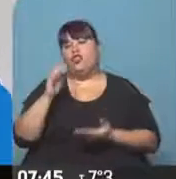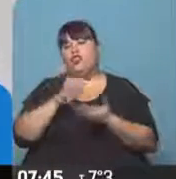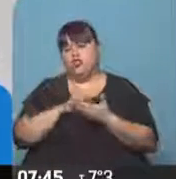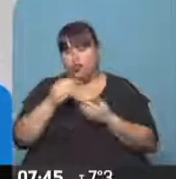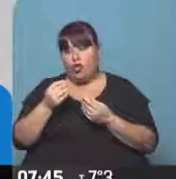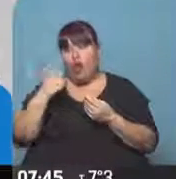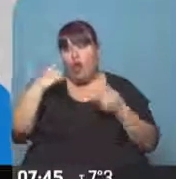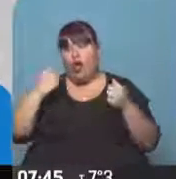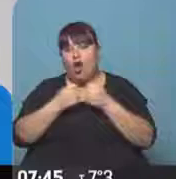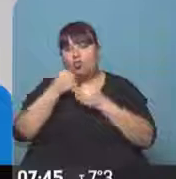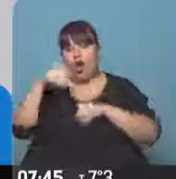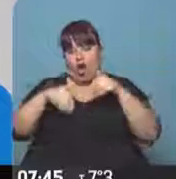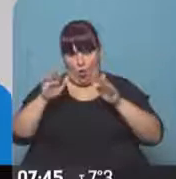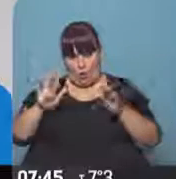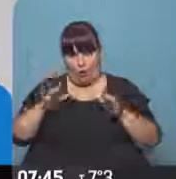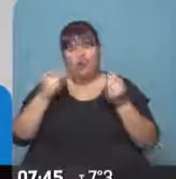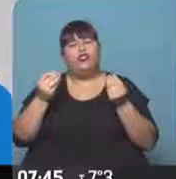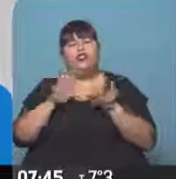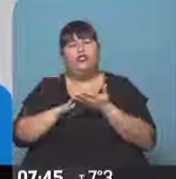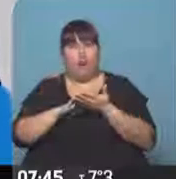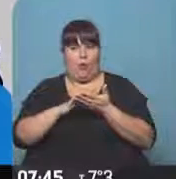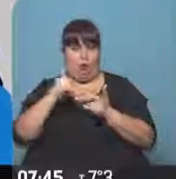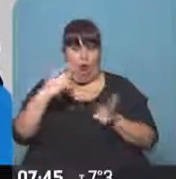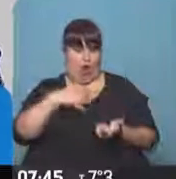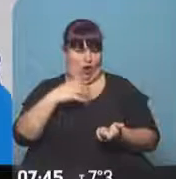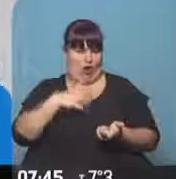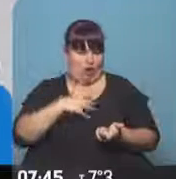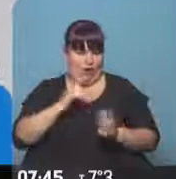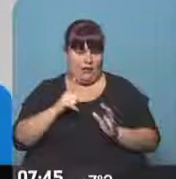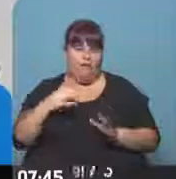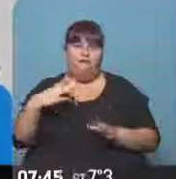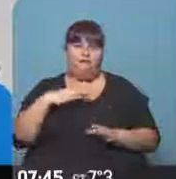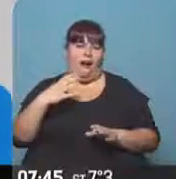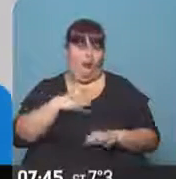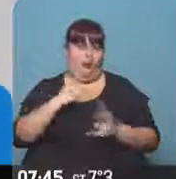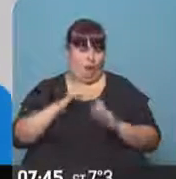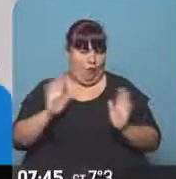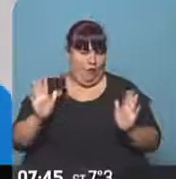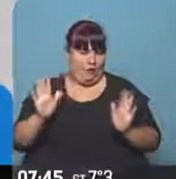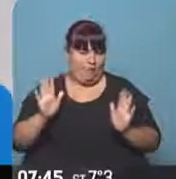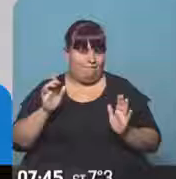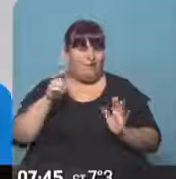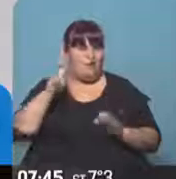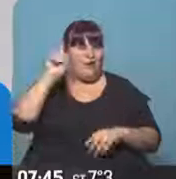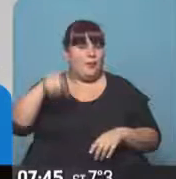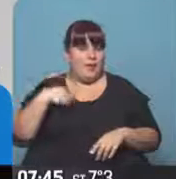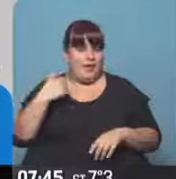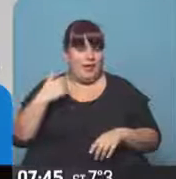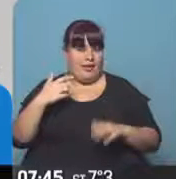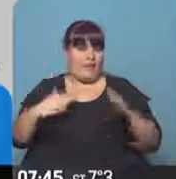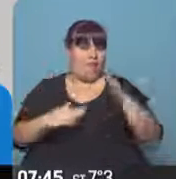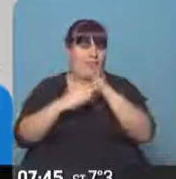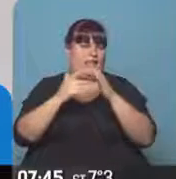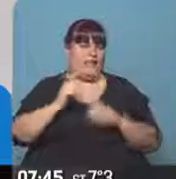de controlar el comicio y que tiene que ver con la desconfianza o con la falta de confianza que ha generado la cúpula